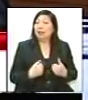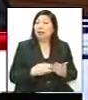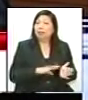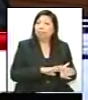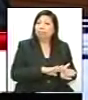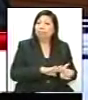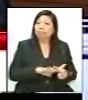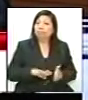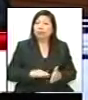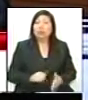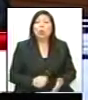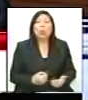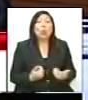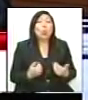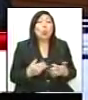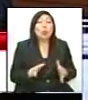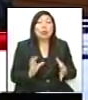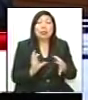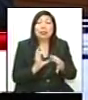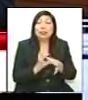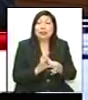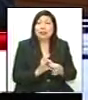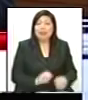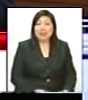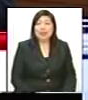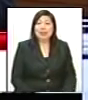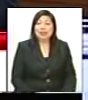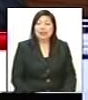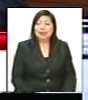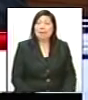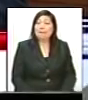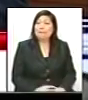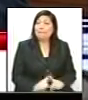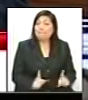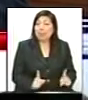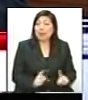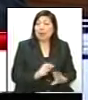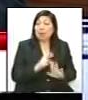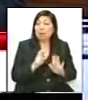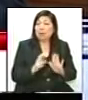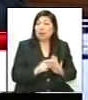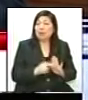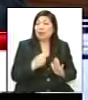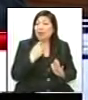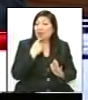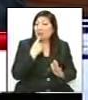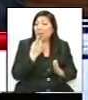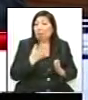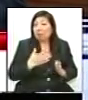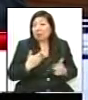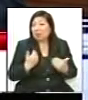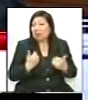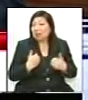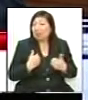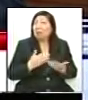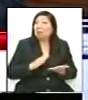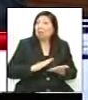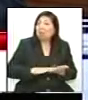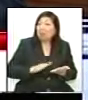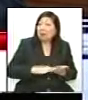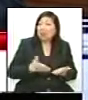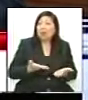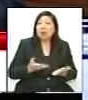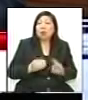despojados de cualquier vinculación política. Sin embargo, en el proyecto se dice de que podrían tener dispensa de